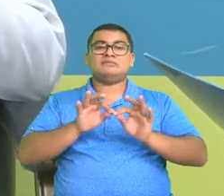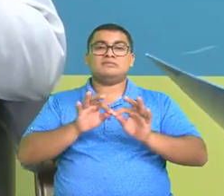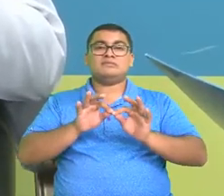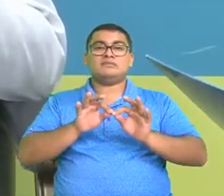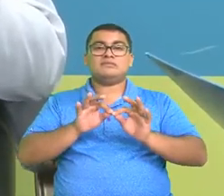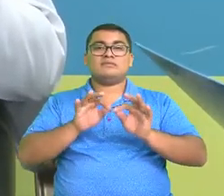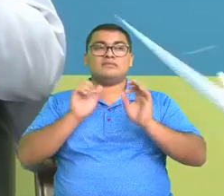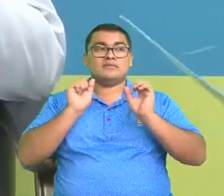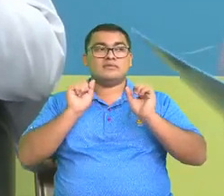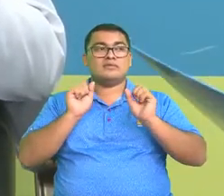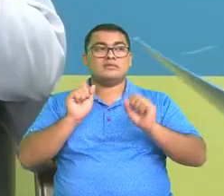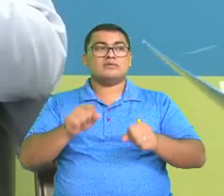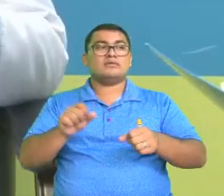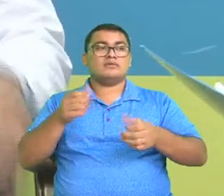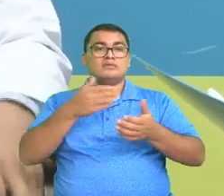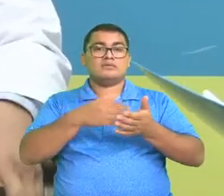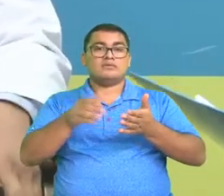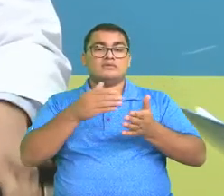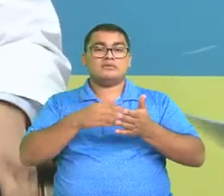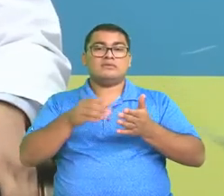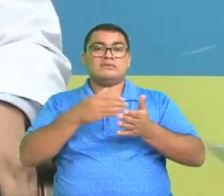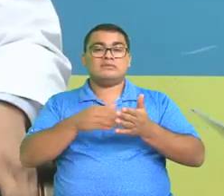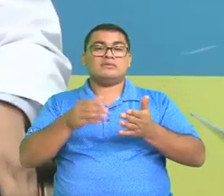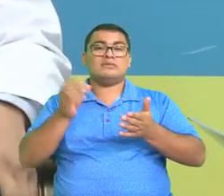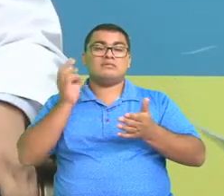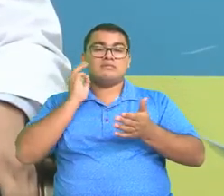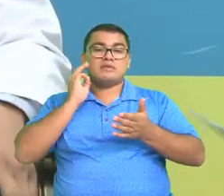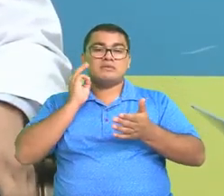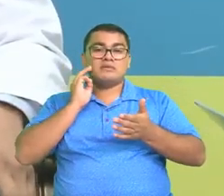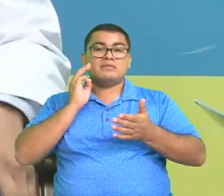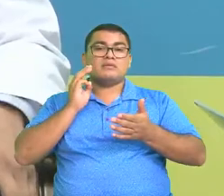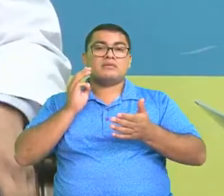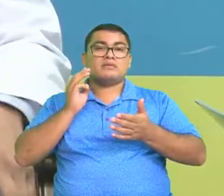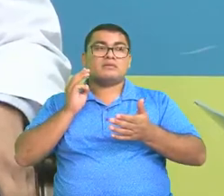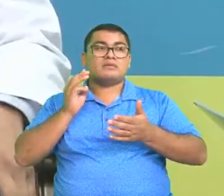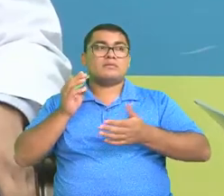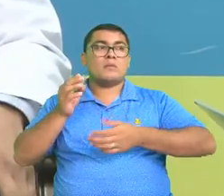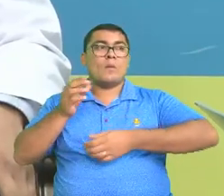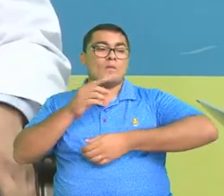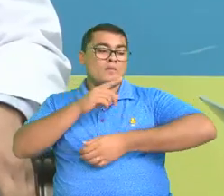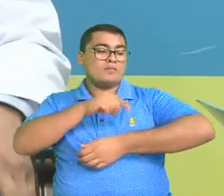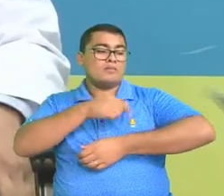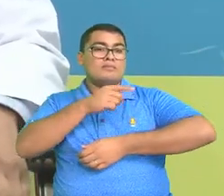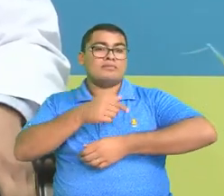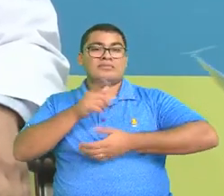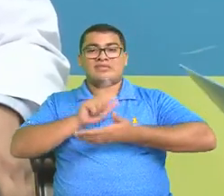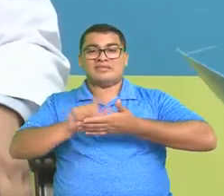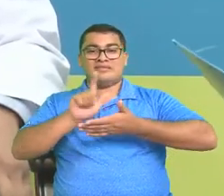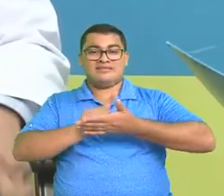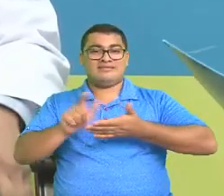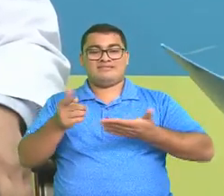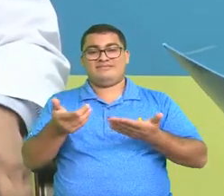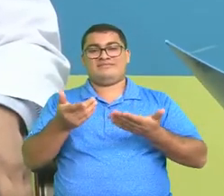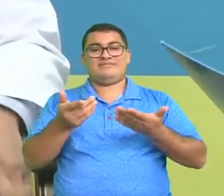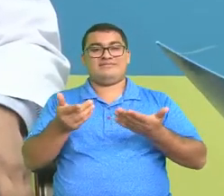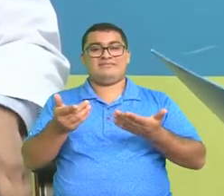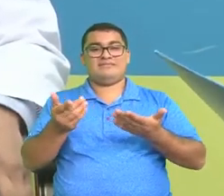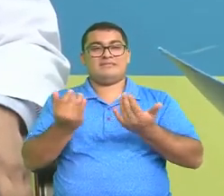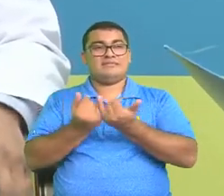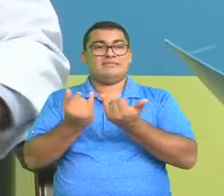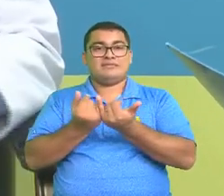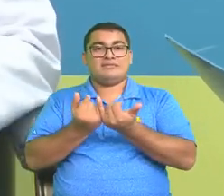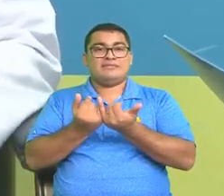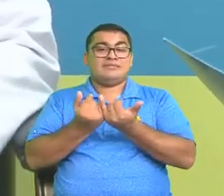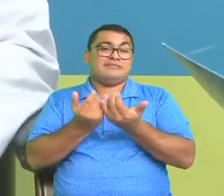puede infectarse con mucha mayor facilidad, porque yo he visto de que las mamás están ahí con la chupeta y con el dedo le limpia, como que el dedo es estéril. Sí. Como fuera alcohol.